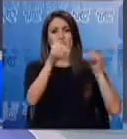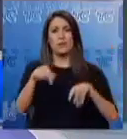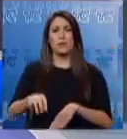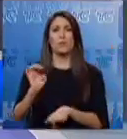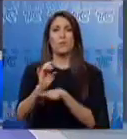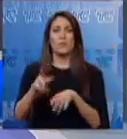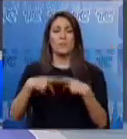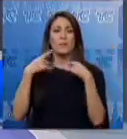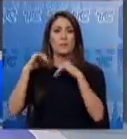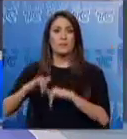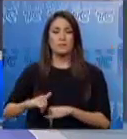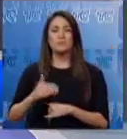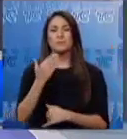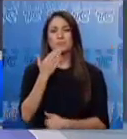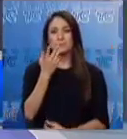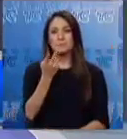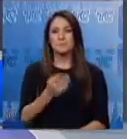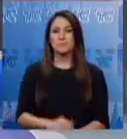Estas son sus historias.